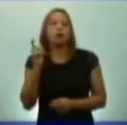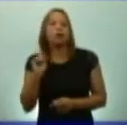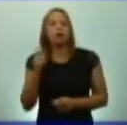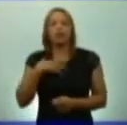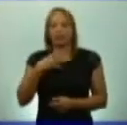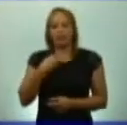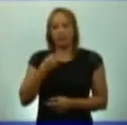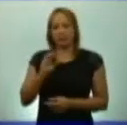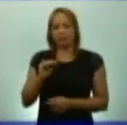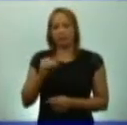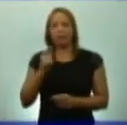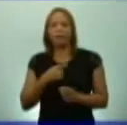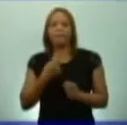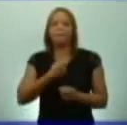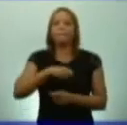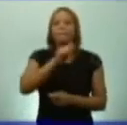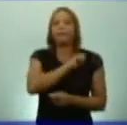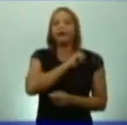muerte.